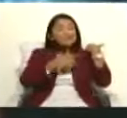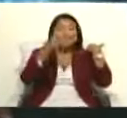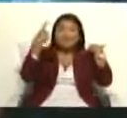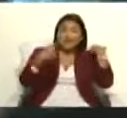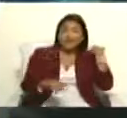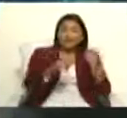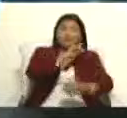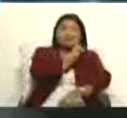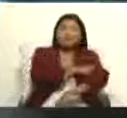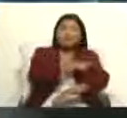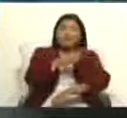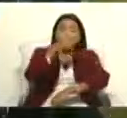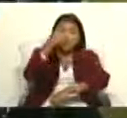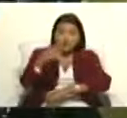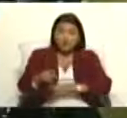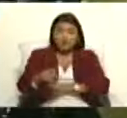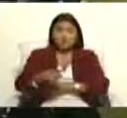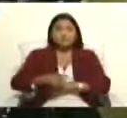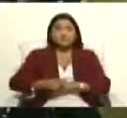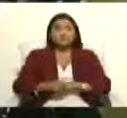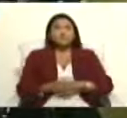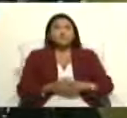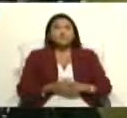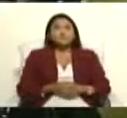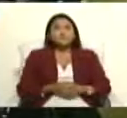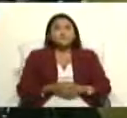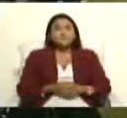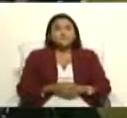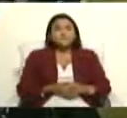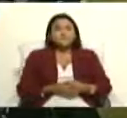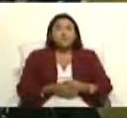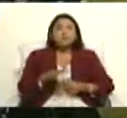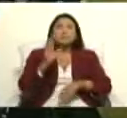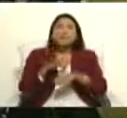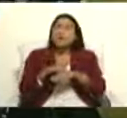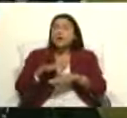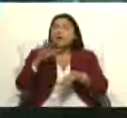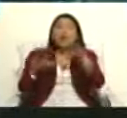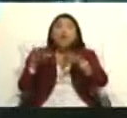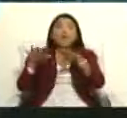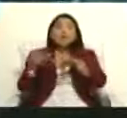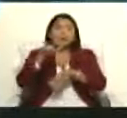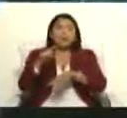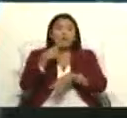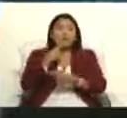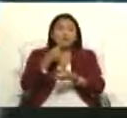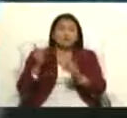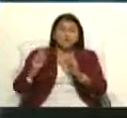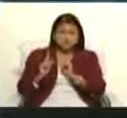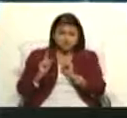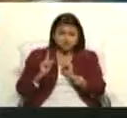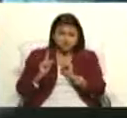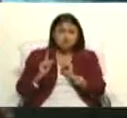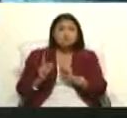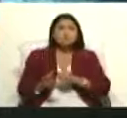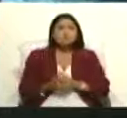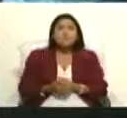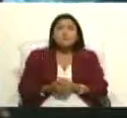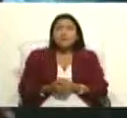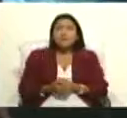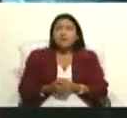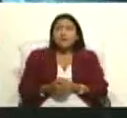pueblo de Venezuela Porque algunos dicen algunos dicen algunas dicen no la